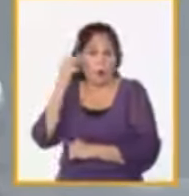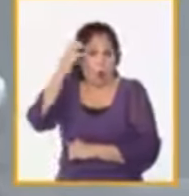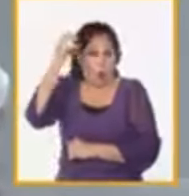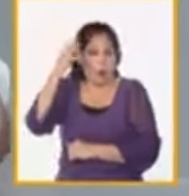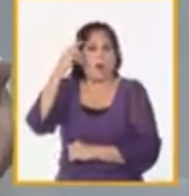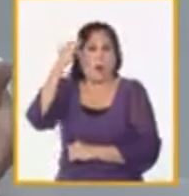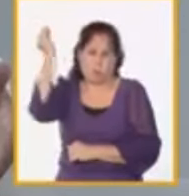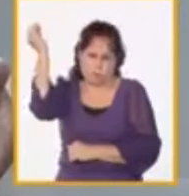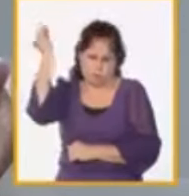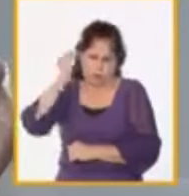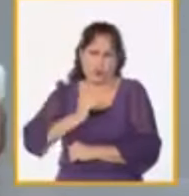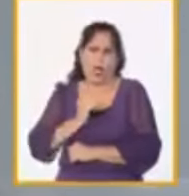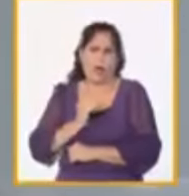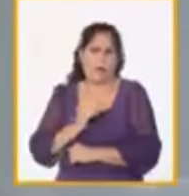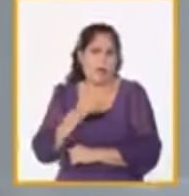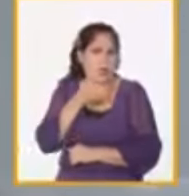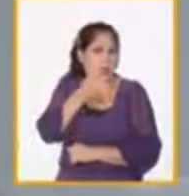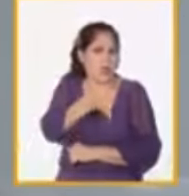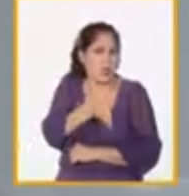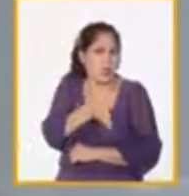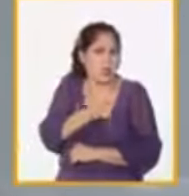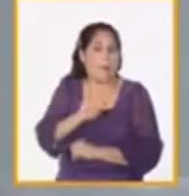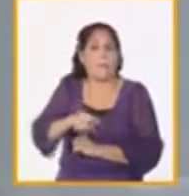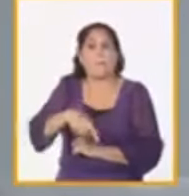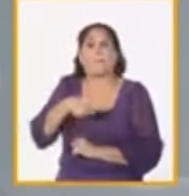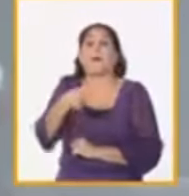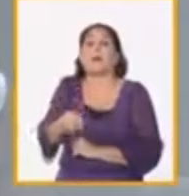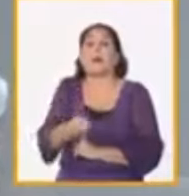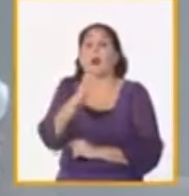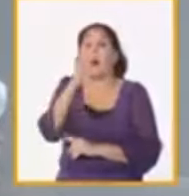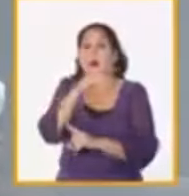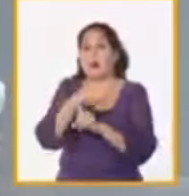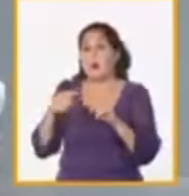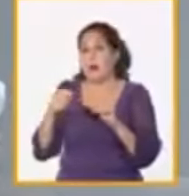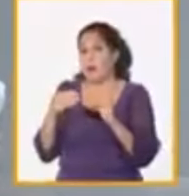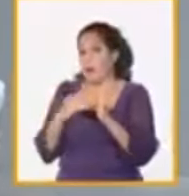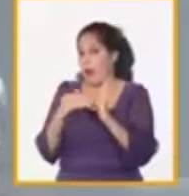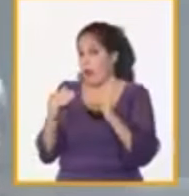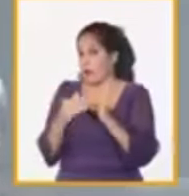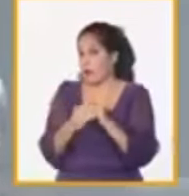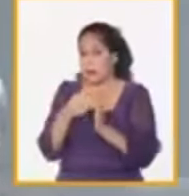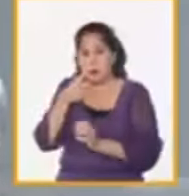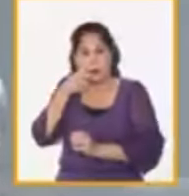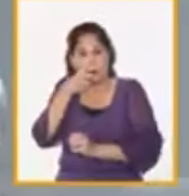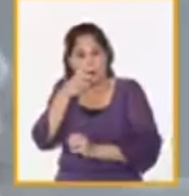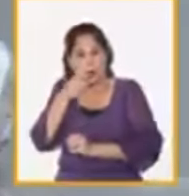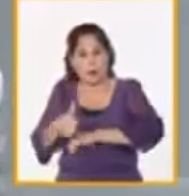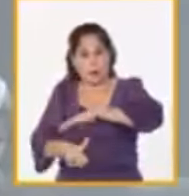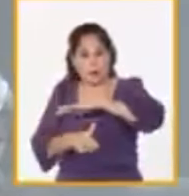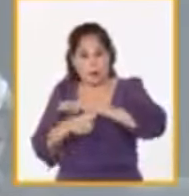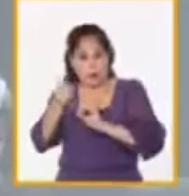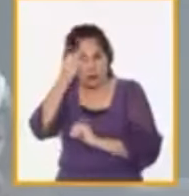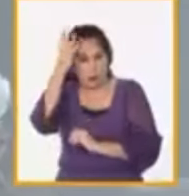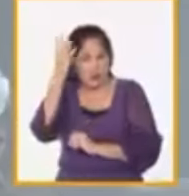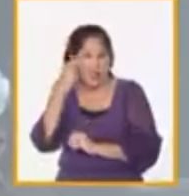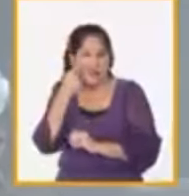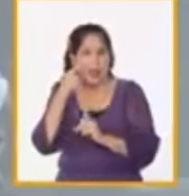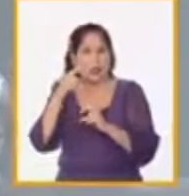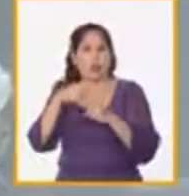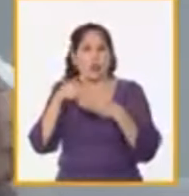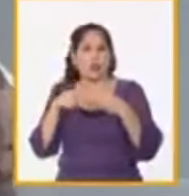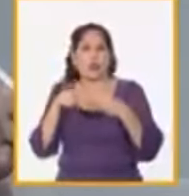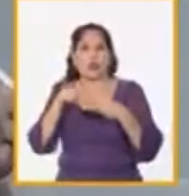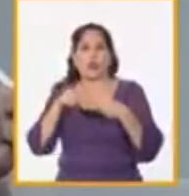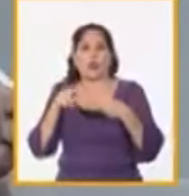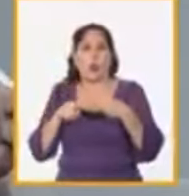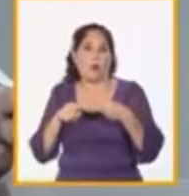pleno se dio esa reunión. Mañana a las 4:30 hay un chequeo con el presidente de la República otra vez para ver dos temas de la capital que son